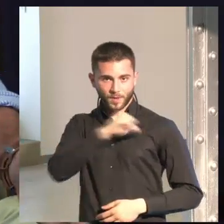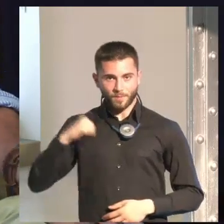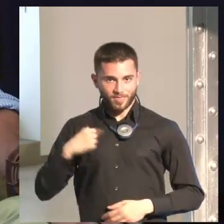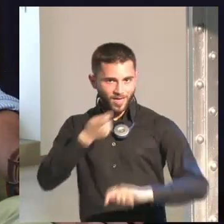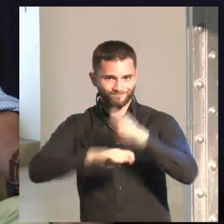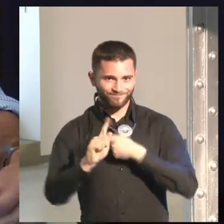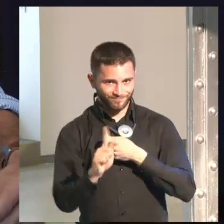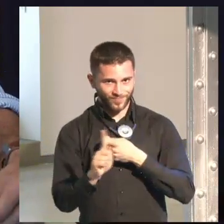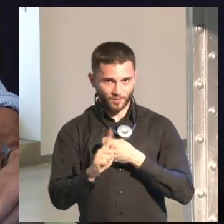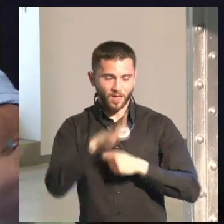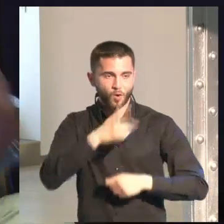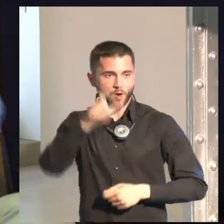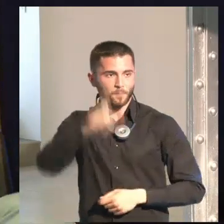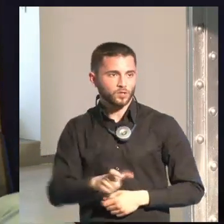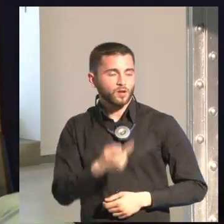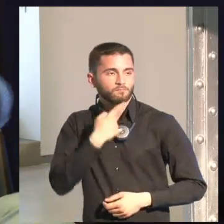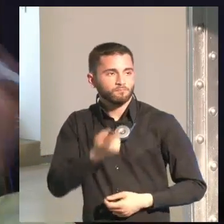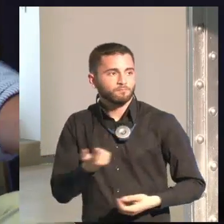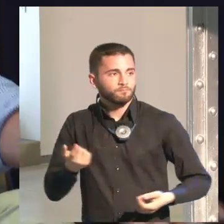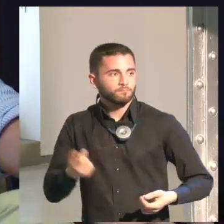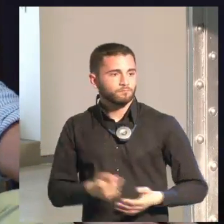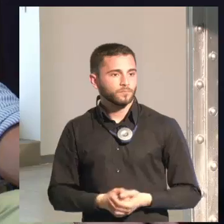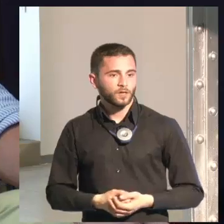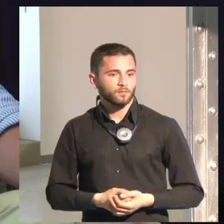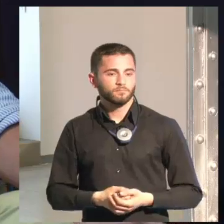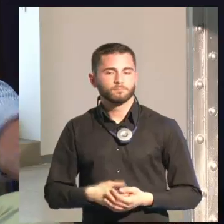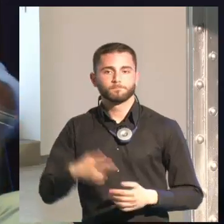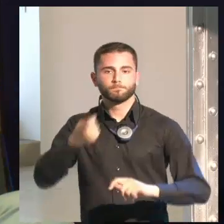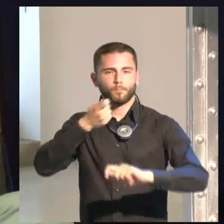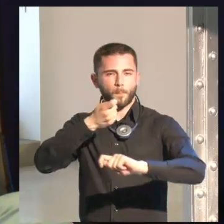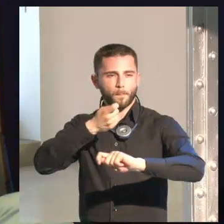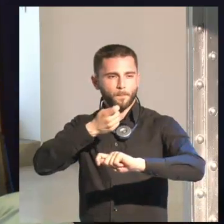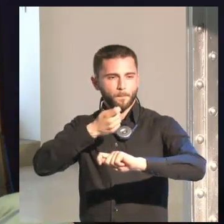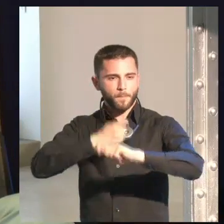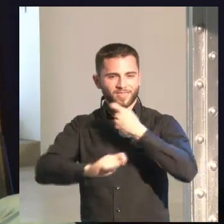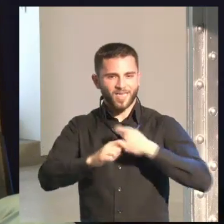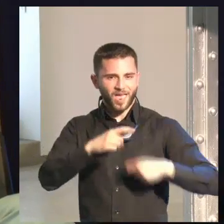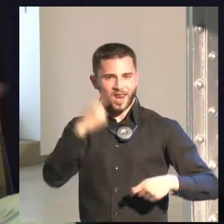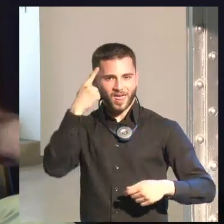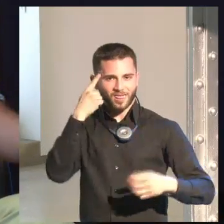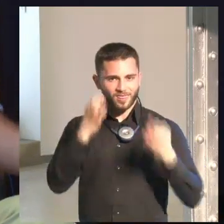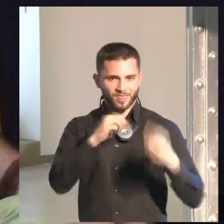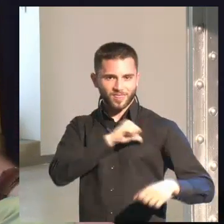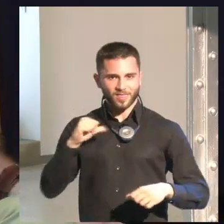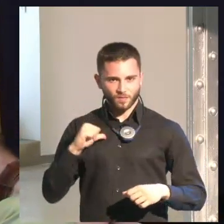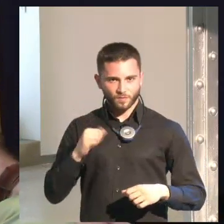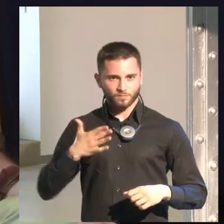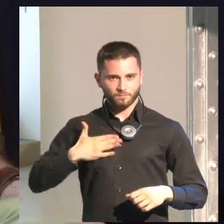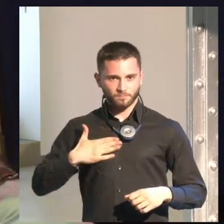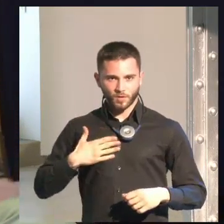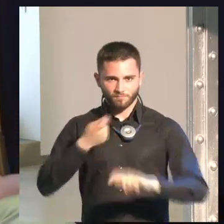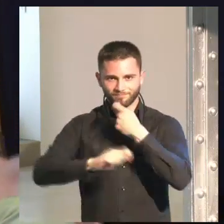a llegar un momento que Google va a decir, bueno, que nosotros vamos a decir, no queremos vender, no quiero vender mis datos, entonces que no puedo acceder a